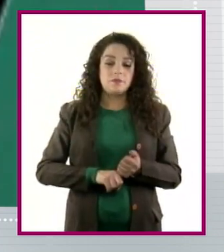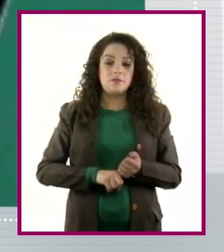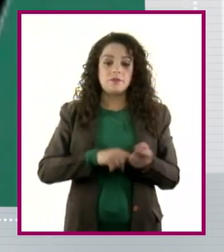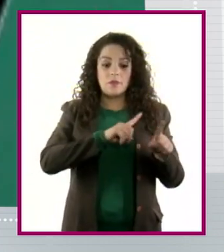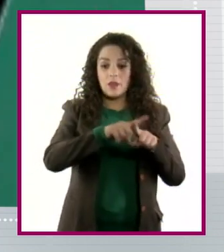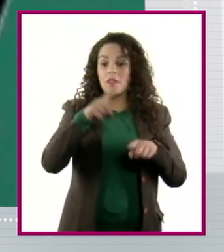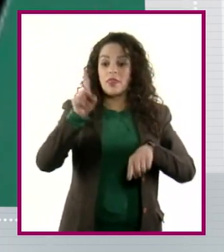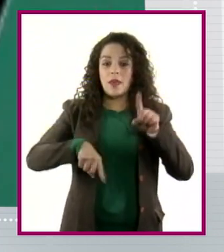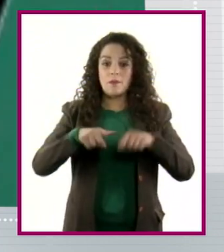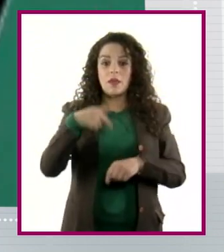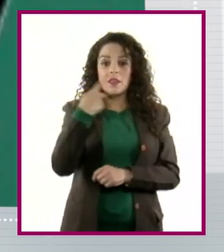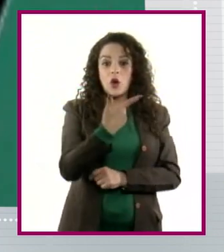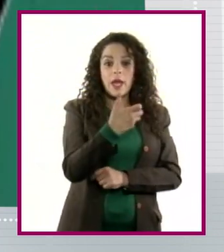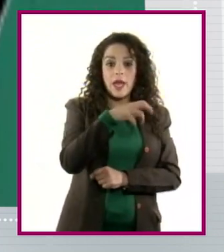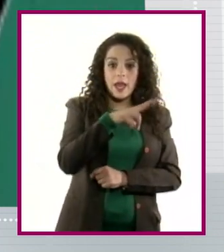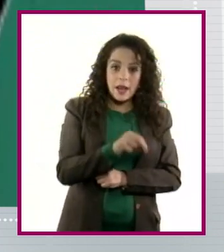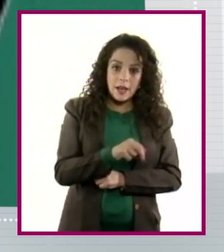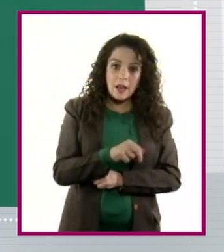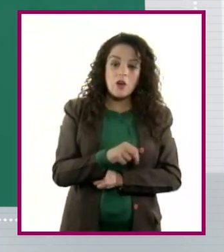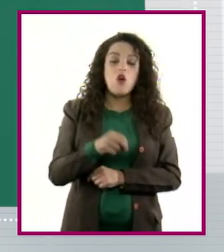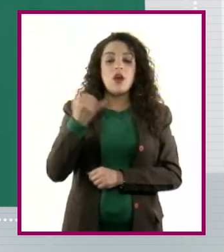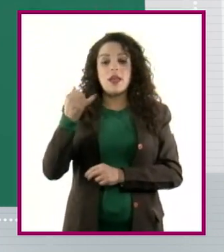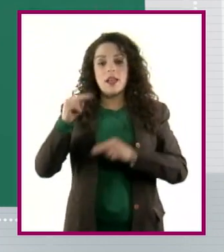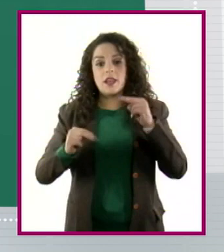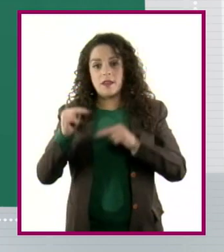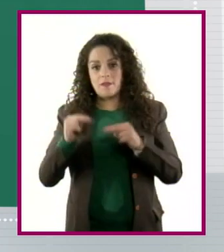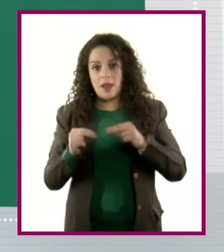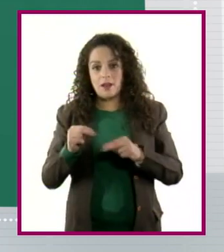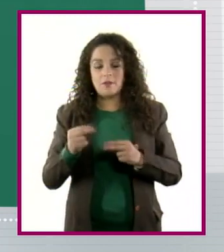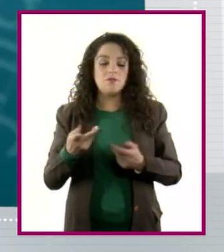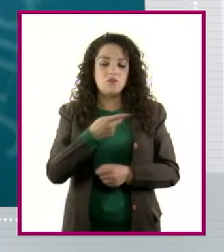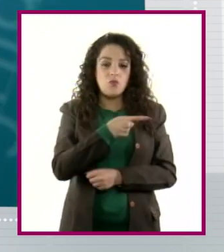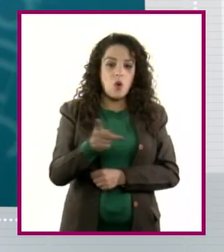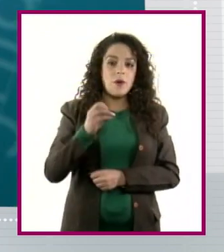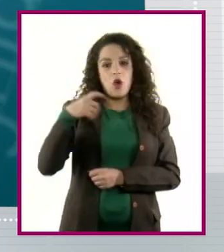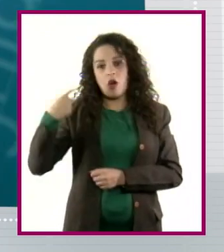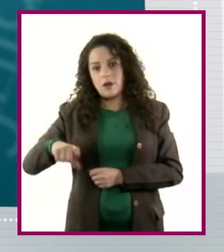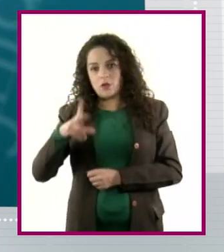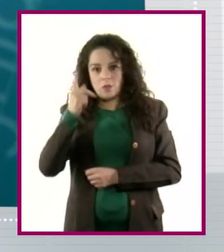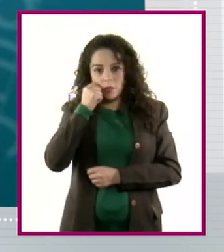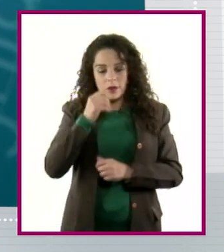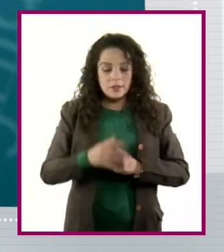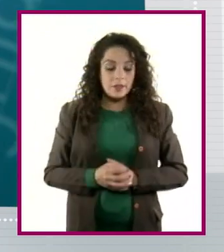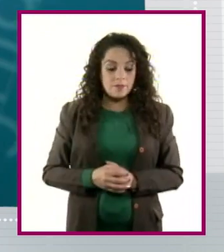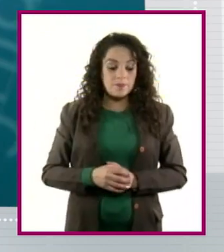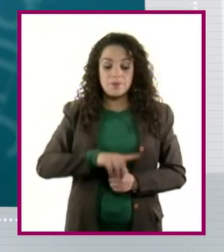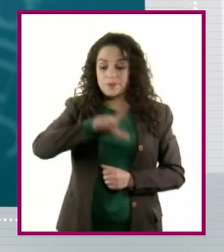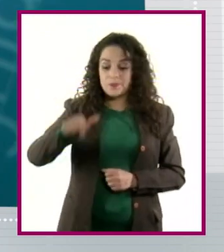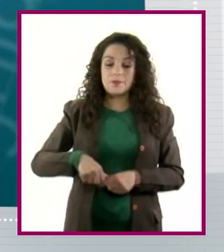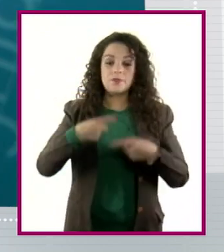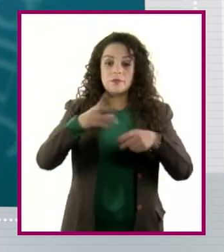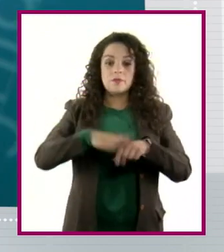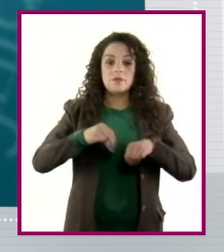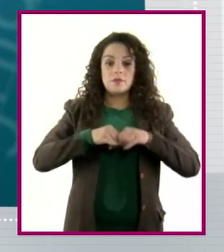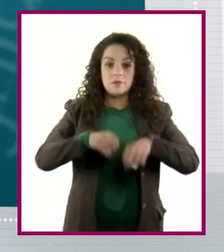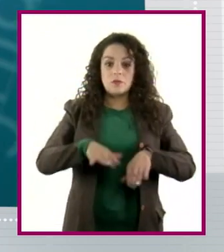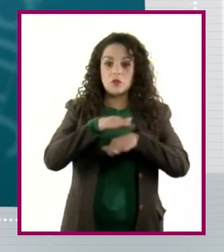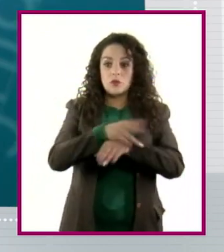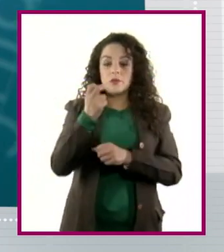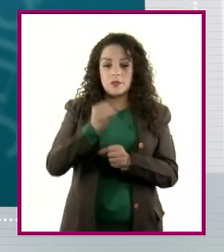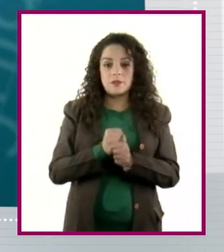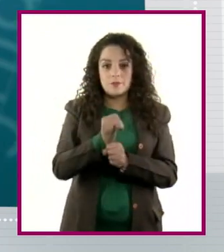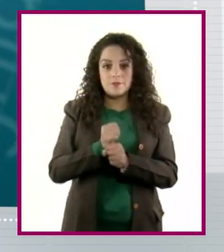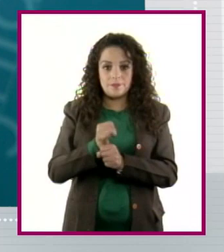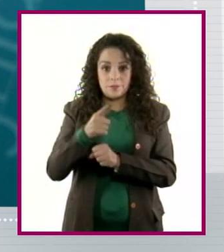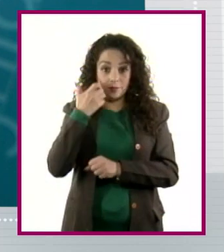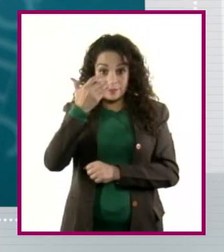su género, origen étnico y nivel socioeconómico. Más adelante daremos más información sobre los hallazgos de esta investigación.